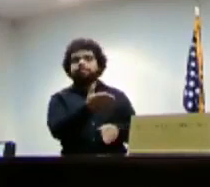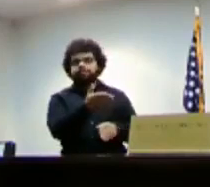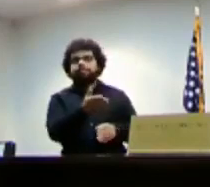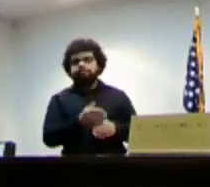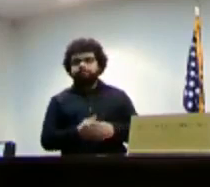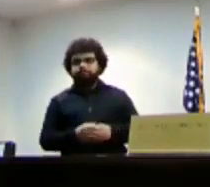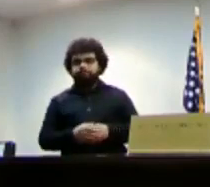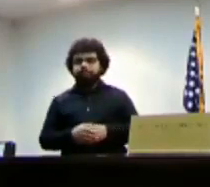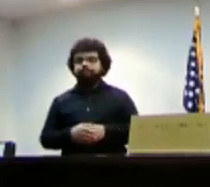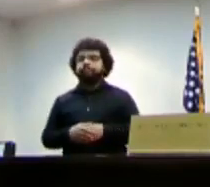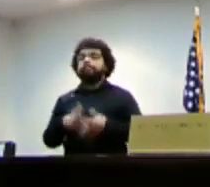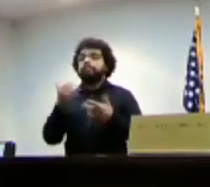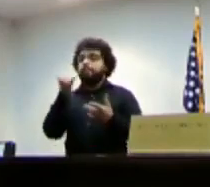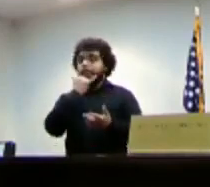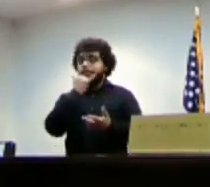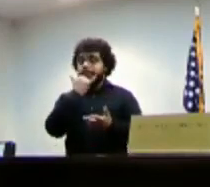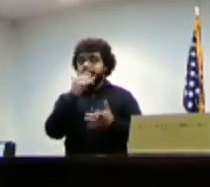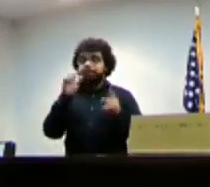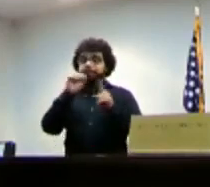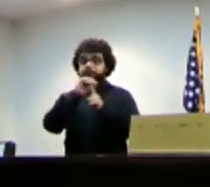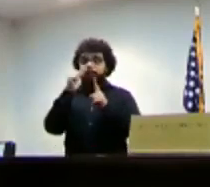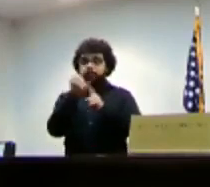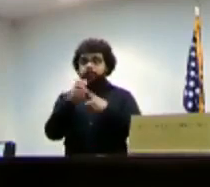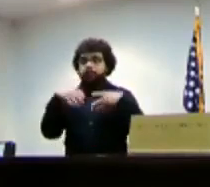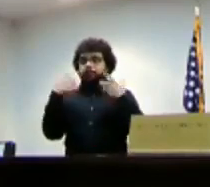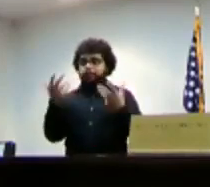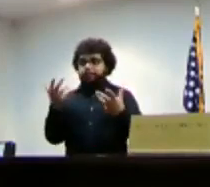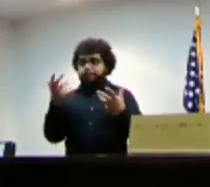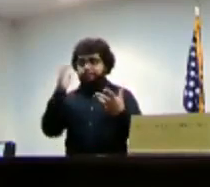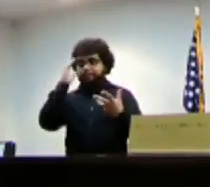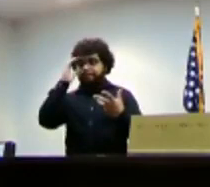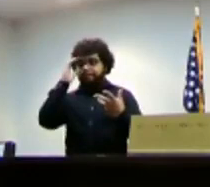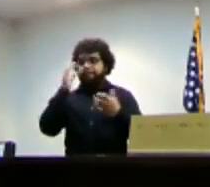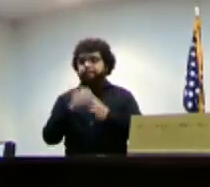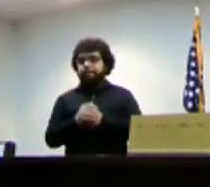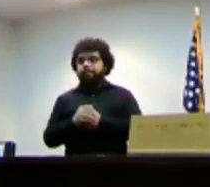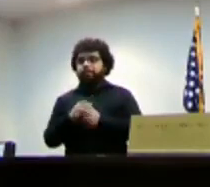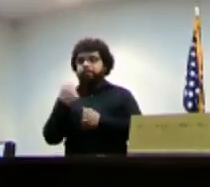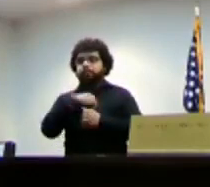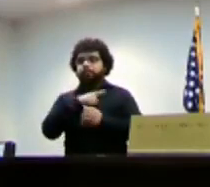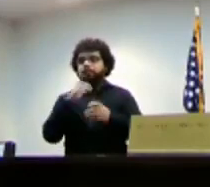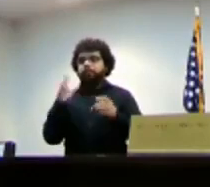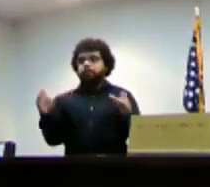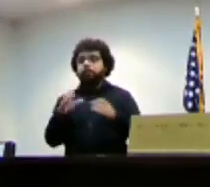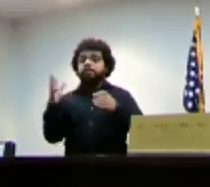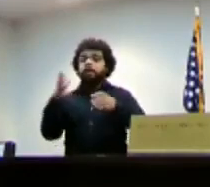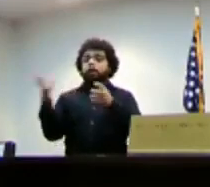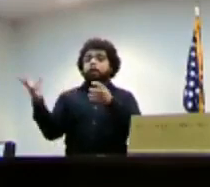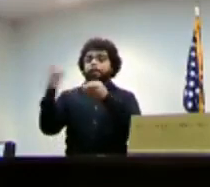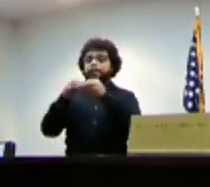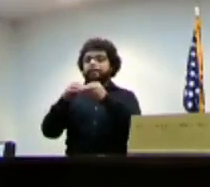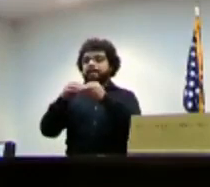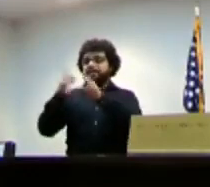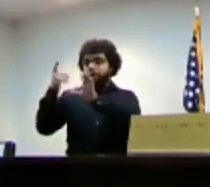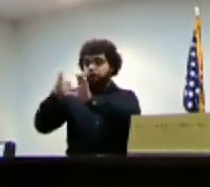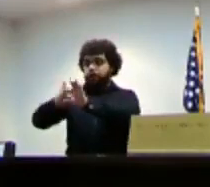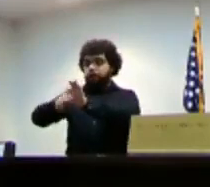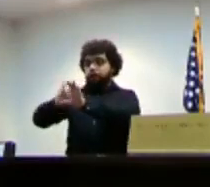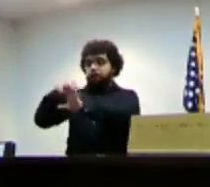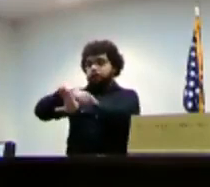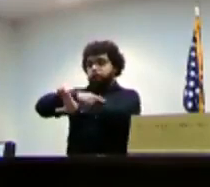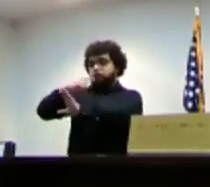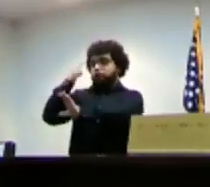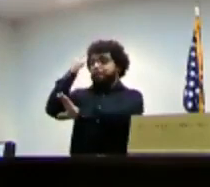el asunto aquí es que ellos simplemente están diciendo, mira, como hemos usado más combustible de lo